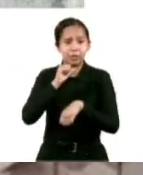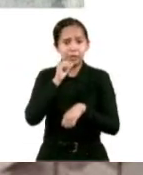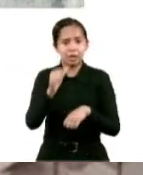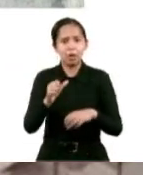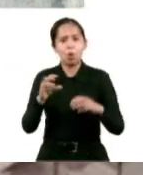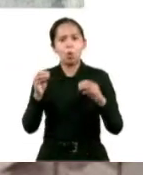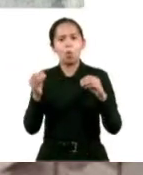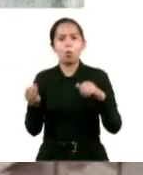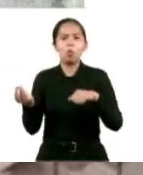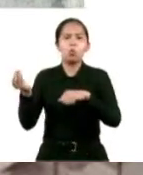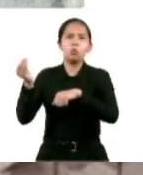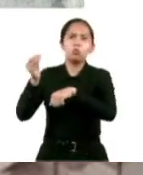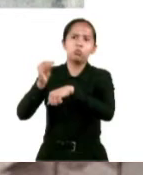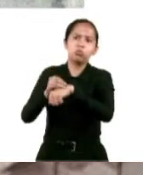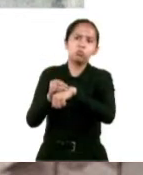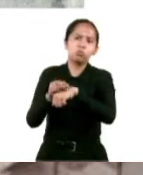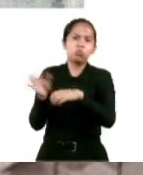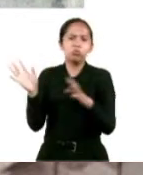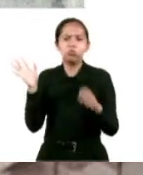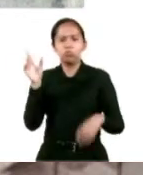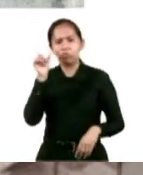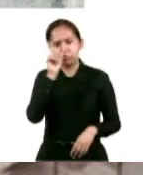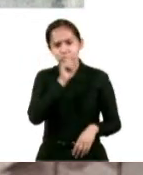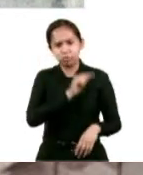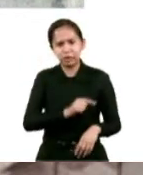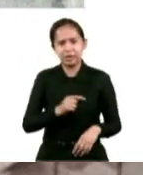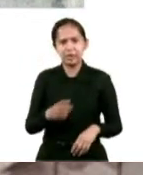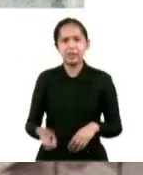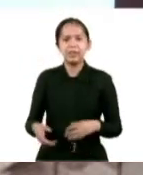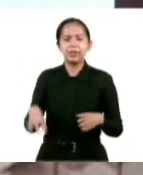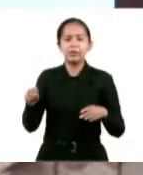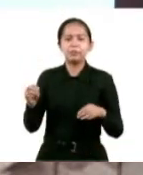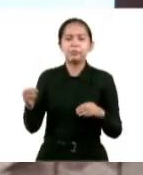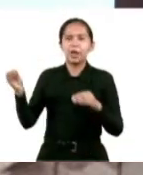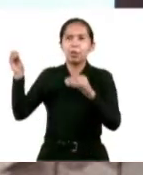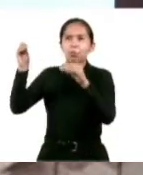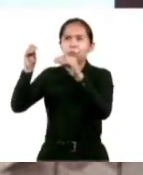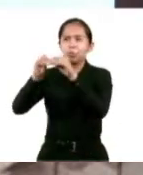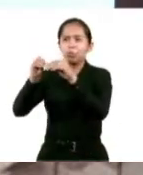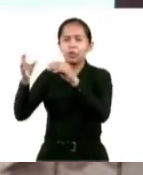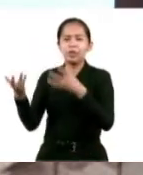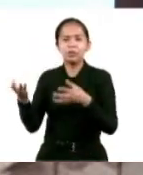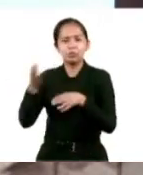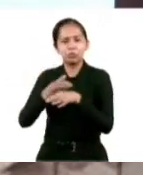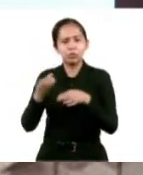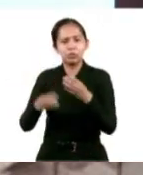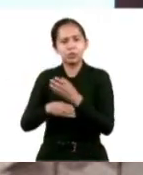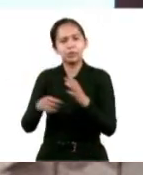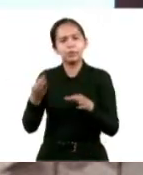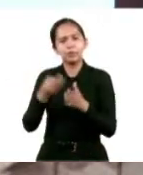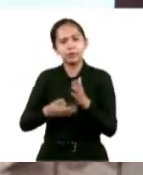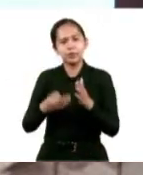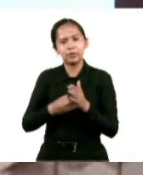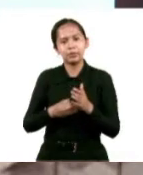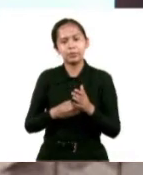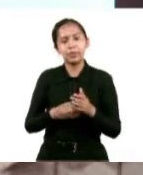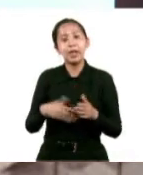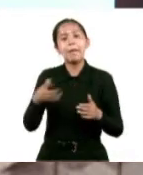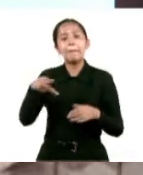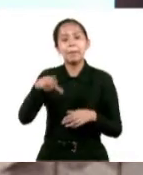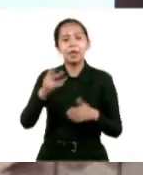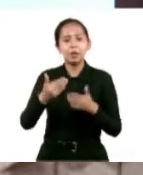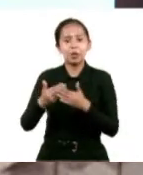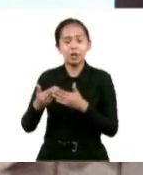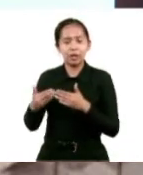instalaron tan pobremente que no existen indicaciones obvias de una soldadura residual, página 8, tercer párrafo, y aquí las imágenes